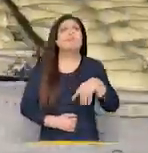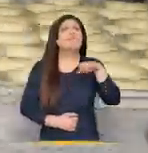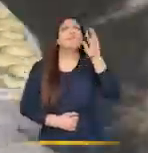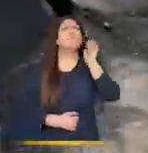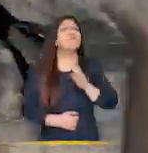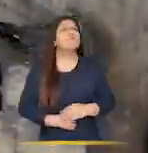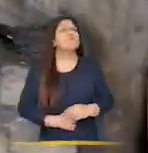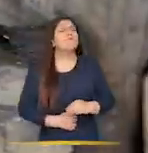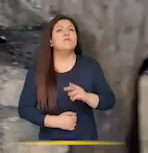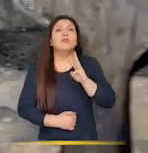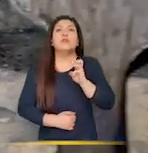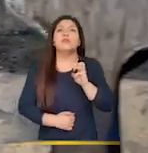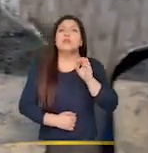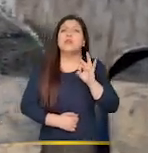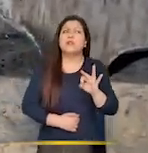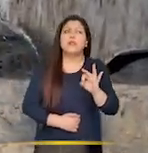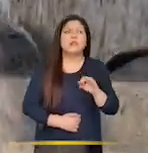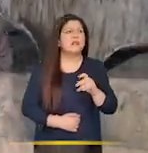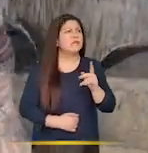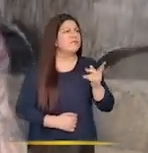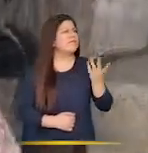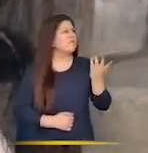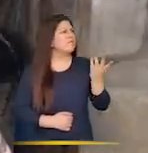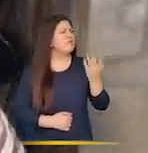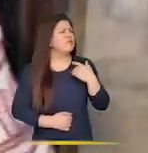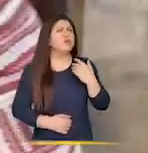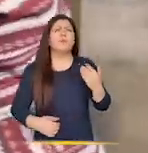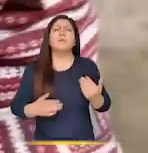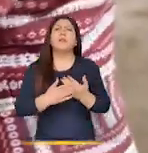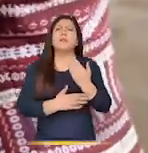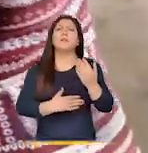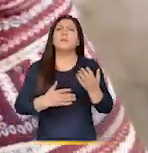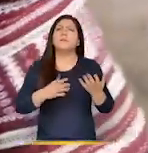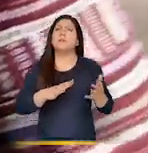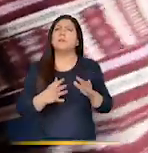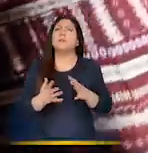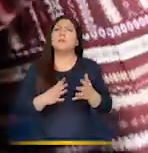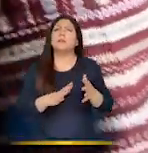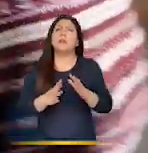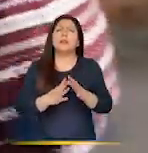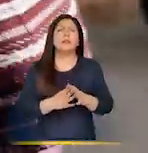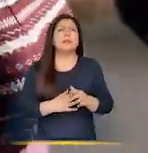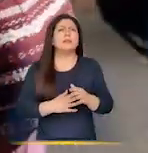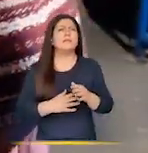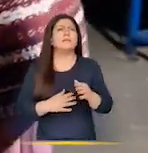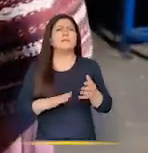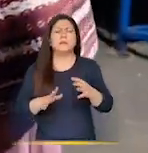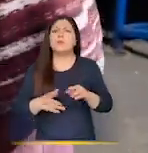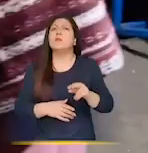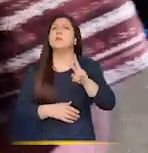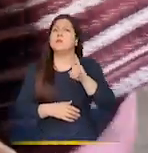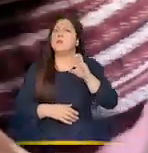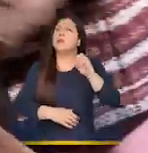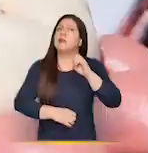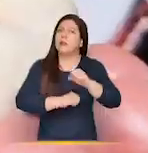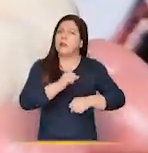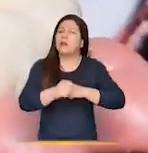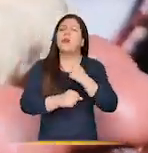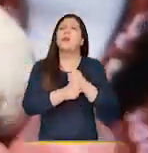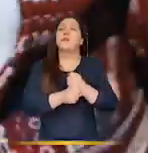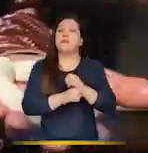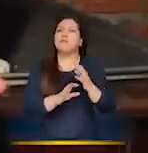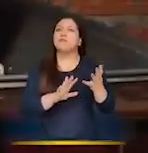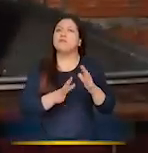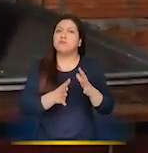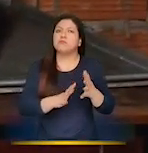Yo llevo más de... Tengo 83. Yo estoy siendo fan como de la edad de... Más como más de